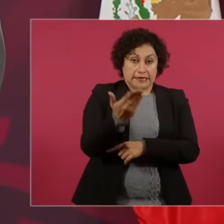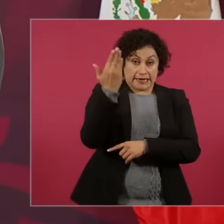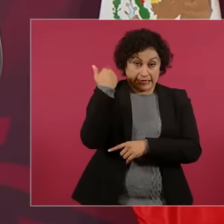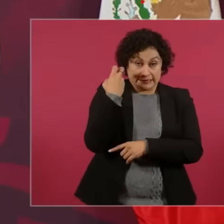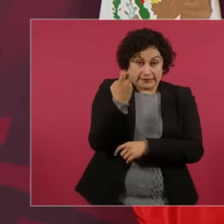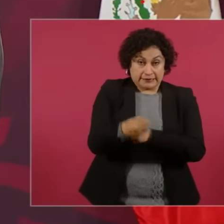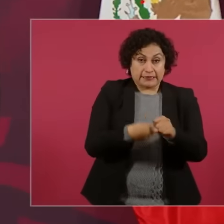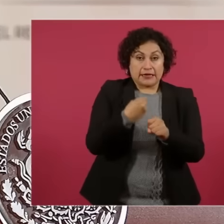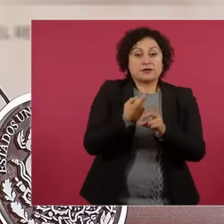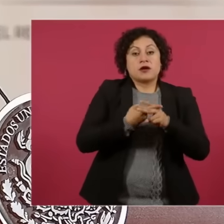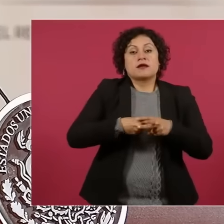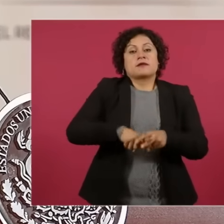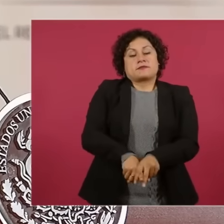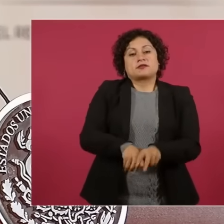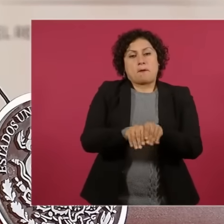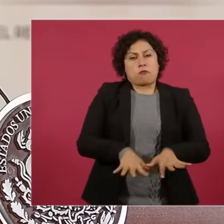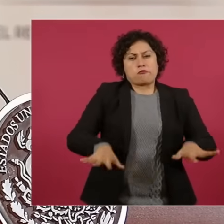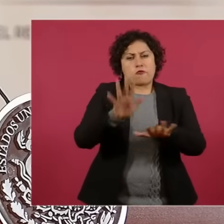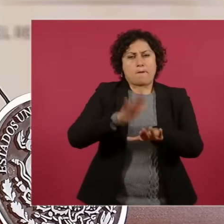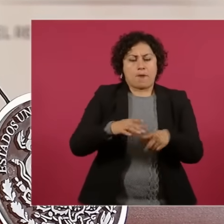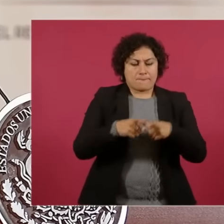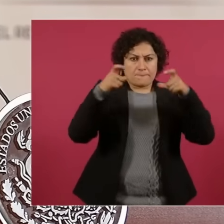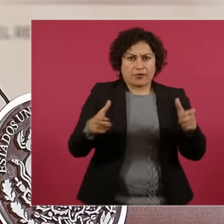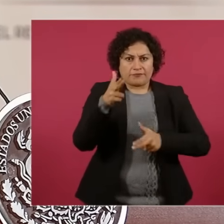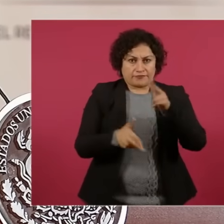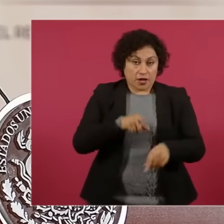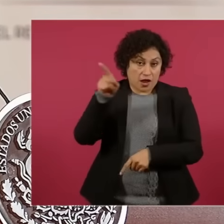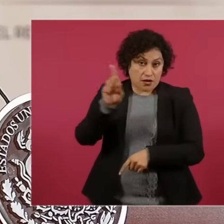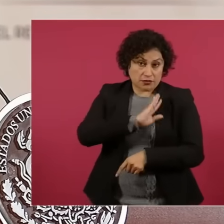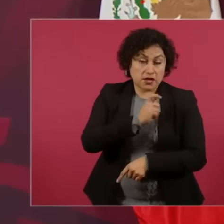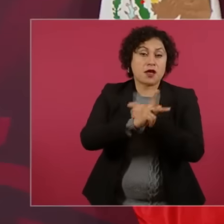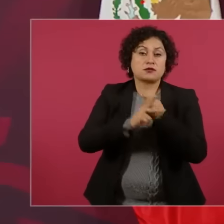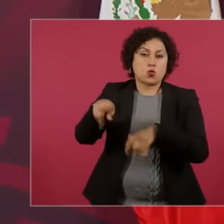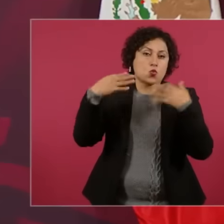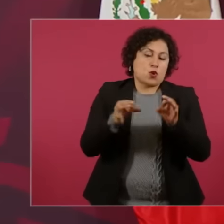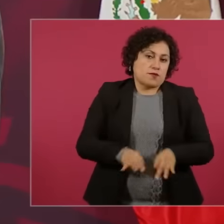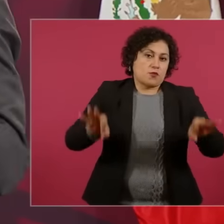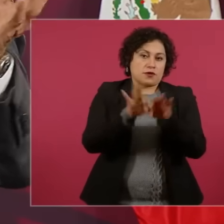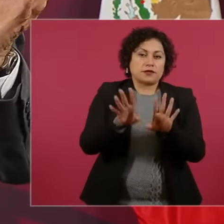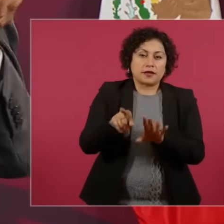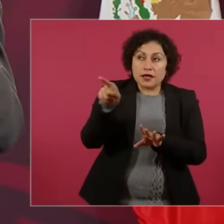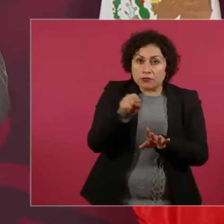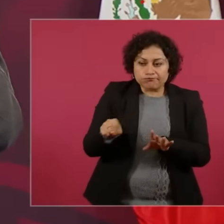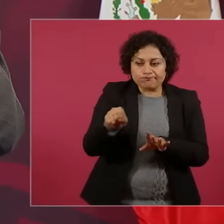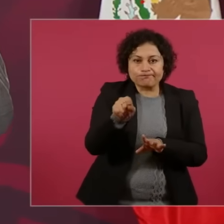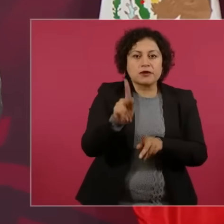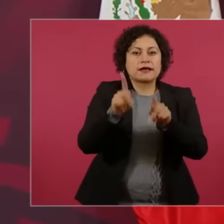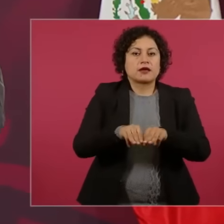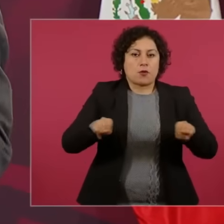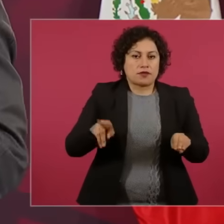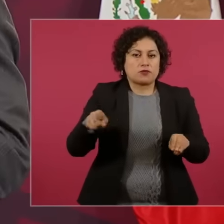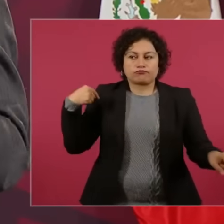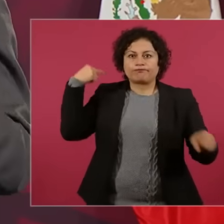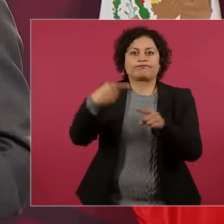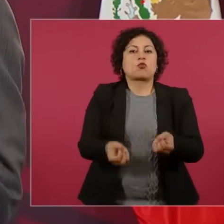lo que es la comunicación ferroviaria en España. Muy importante, mucho, muy importante. ¿Cuántos kilómetros? Y nosotros en